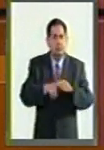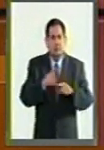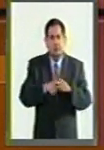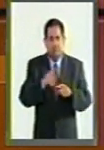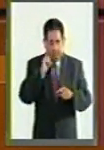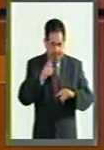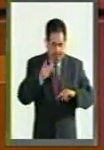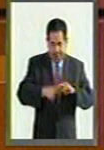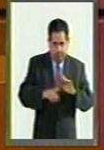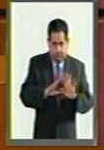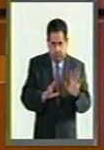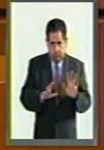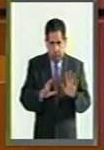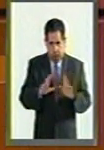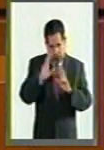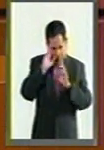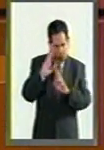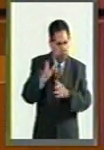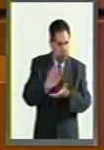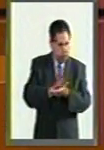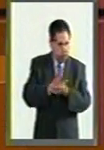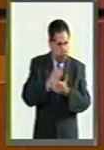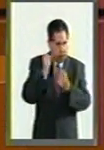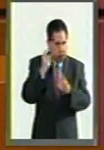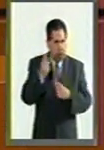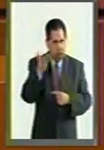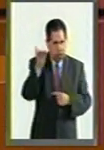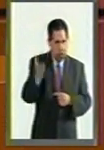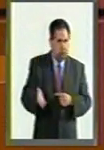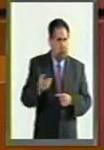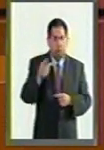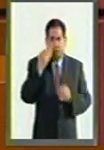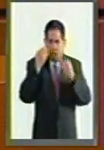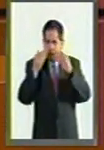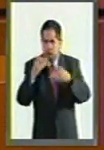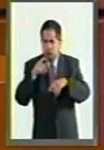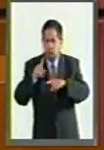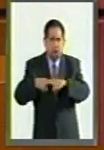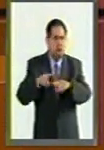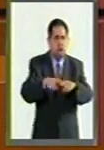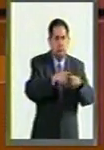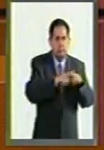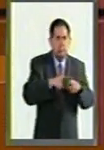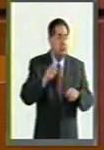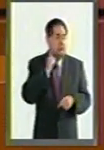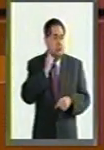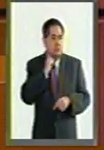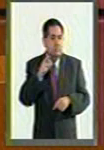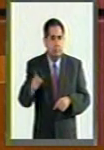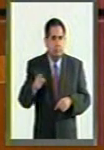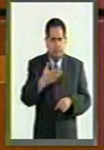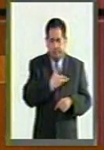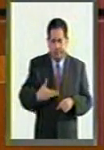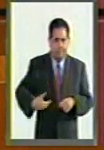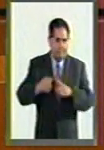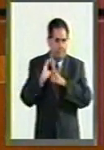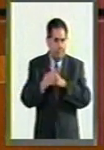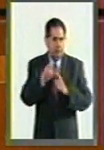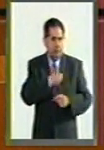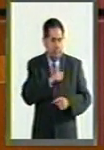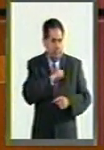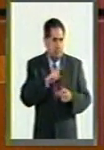que le quite los méritos pertinentes que aquí han sido evidenciados tanto por el senador presidente de la Comisión de